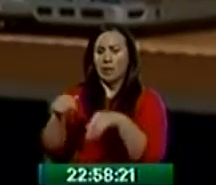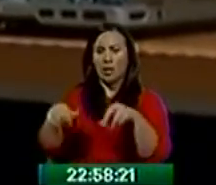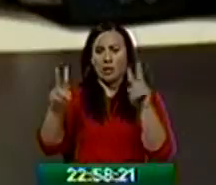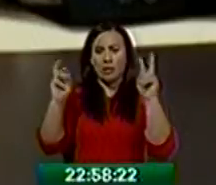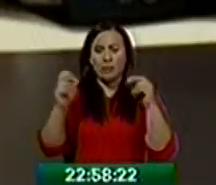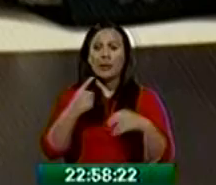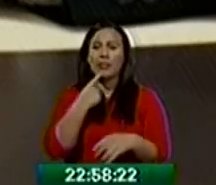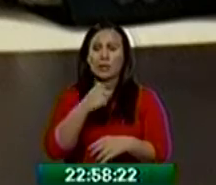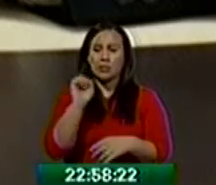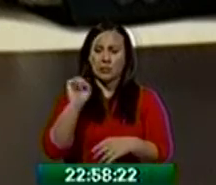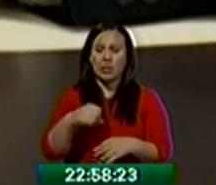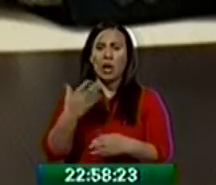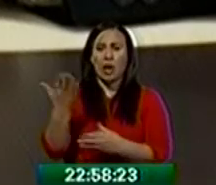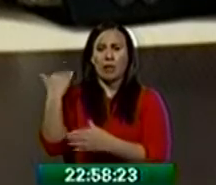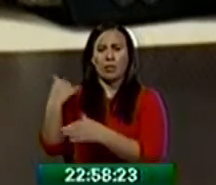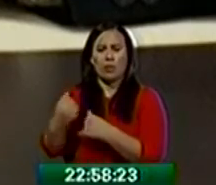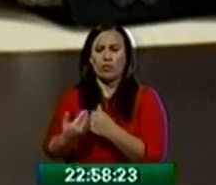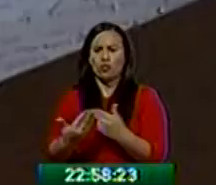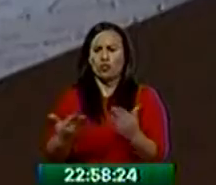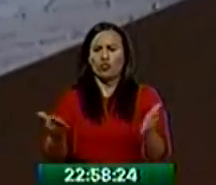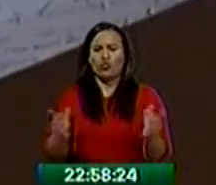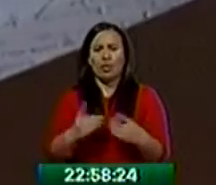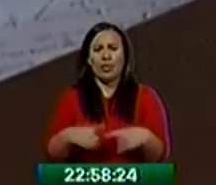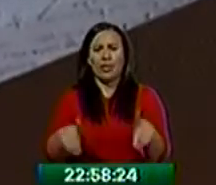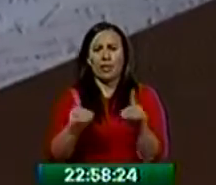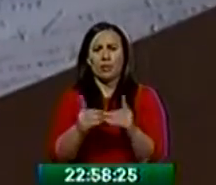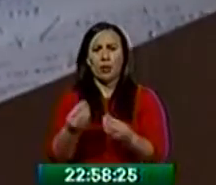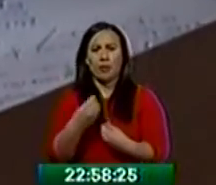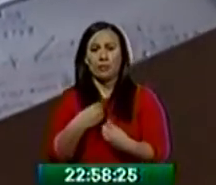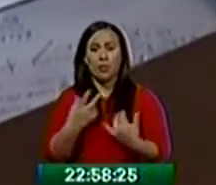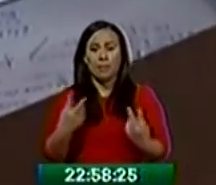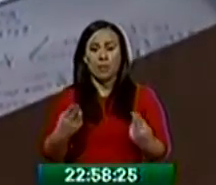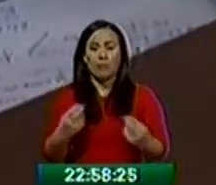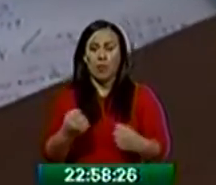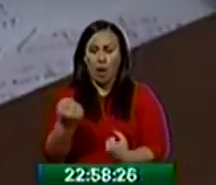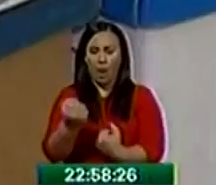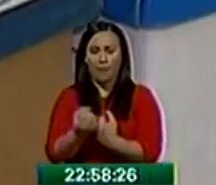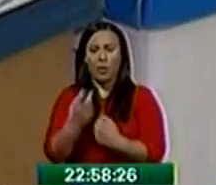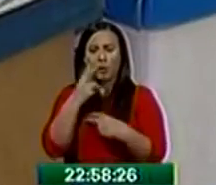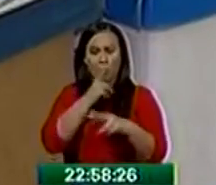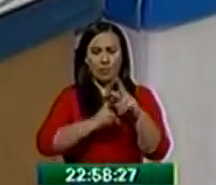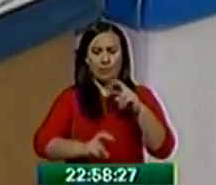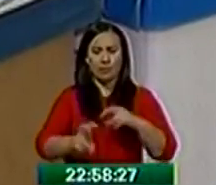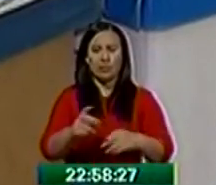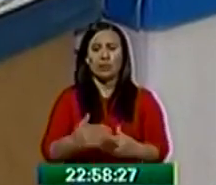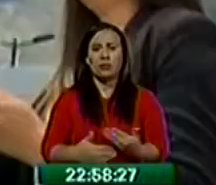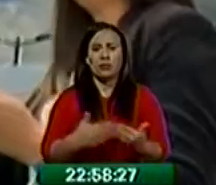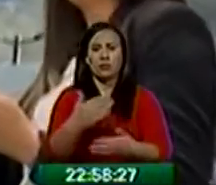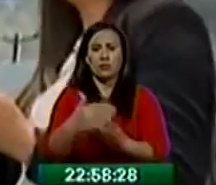pues aseguran que son muchos los datos que se han obtenido, mismos que aportarían en la investigación de la